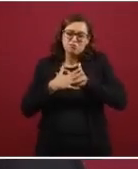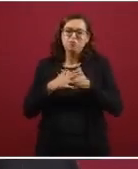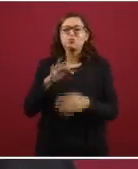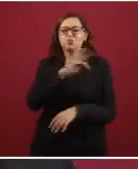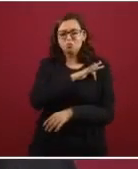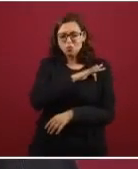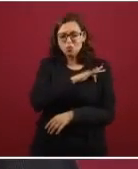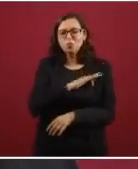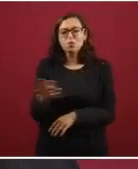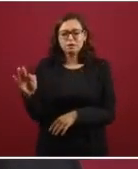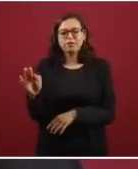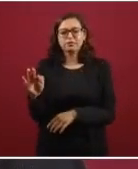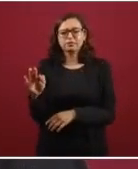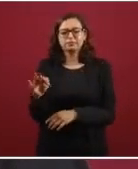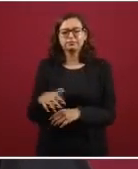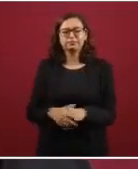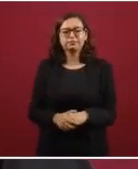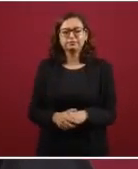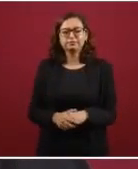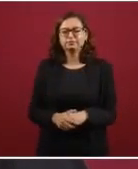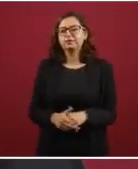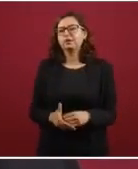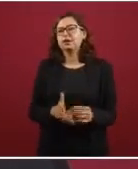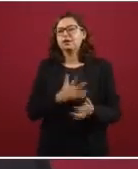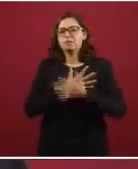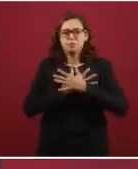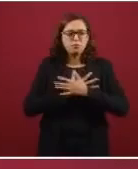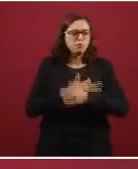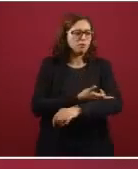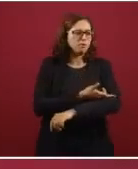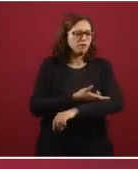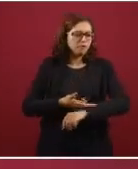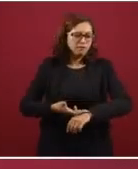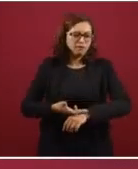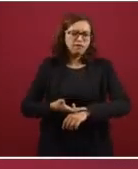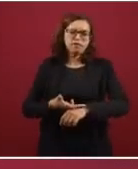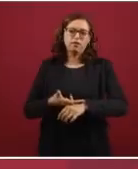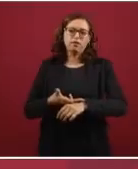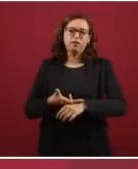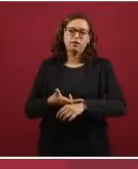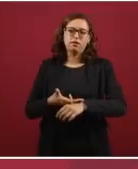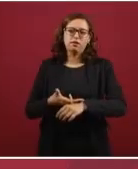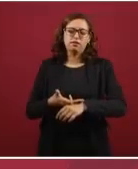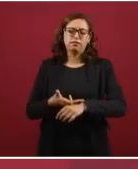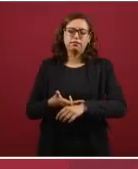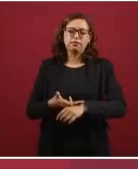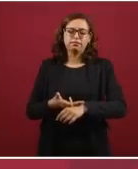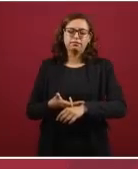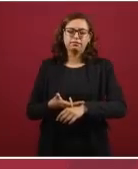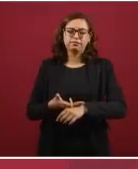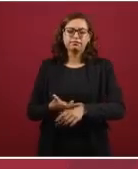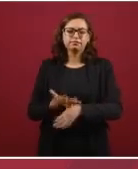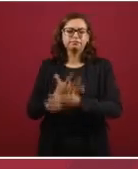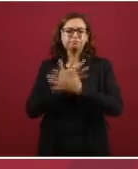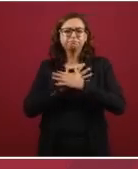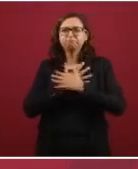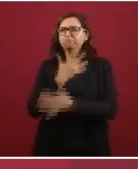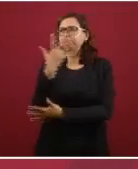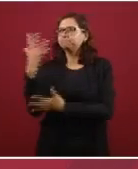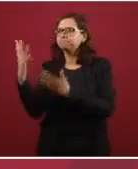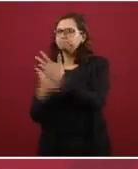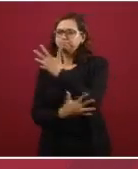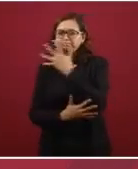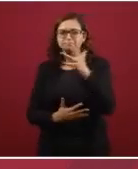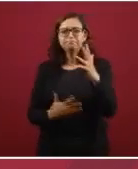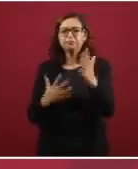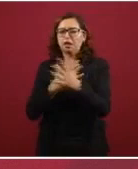amor a nuestras familias, amor a la naturaleza,